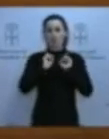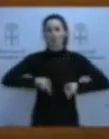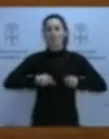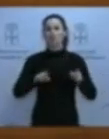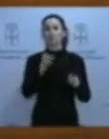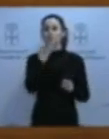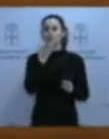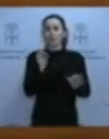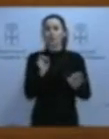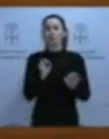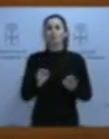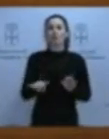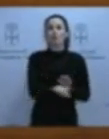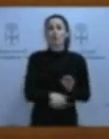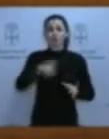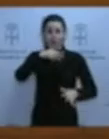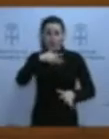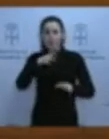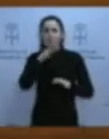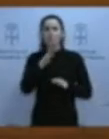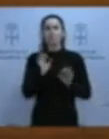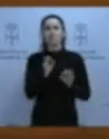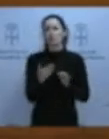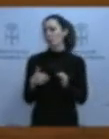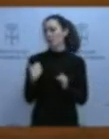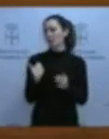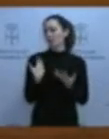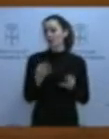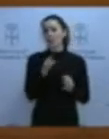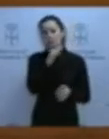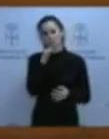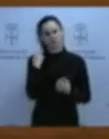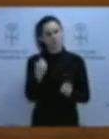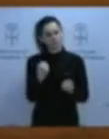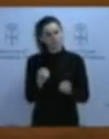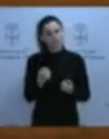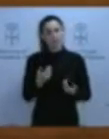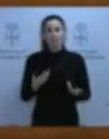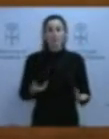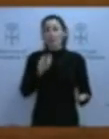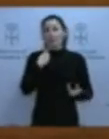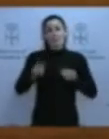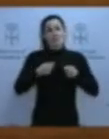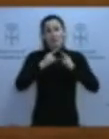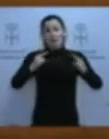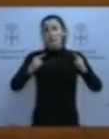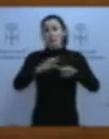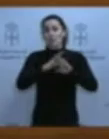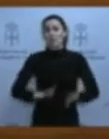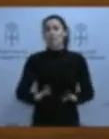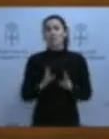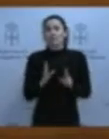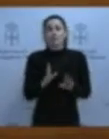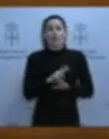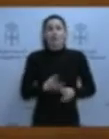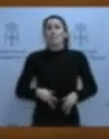mercado de Villaviciosa, donde el otro día, con mucho dolor, nos comunicaban que el mercado moriría con ellas. Y